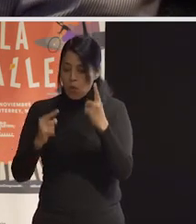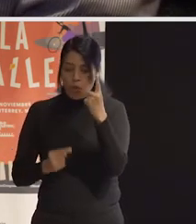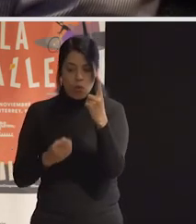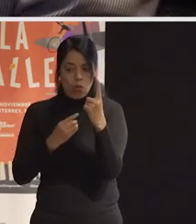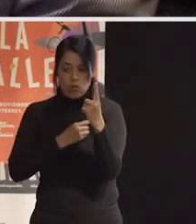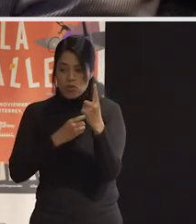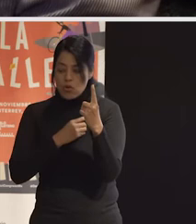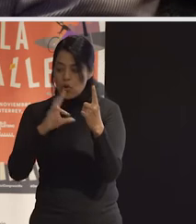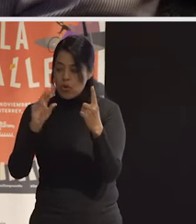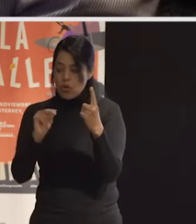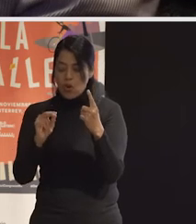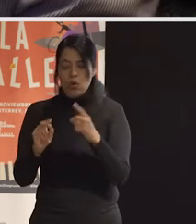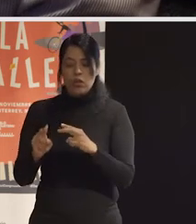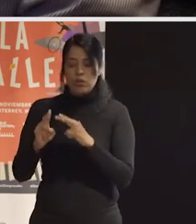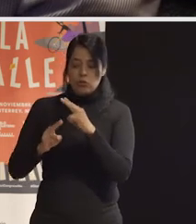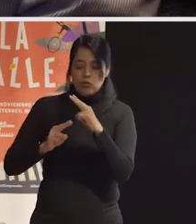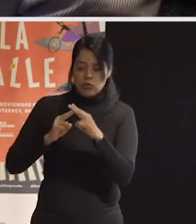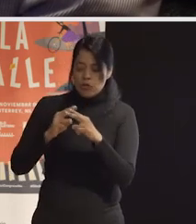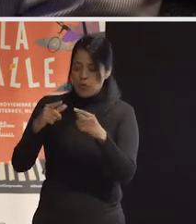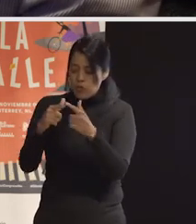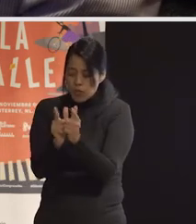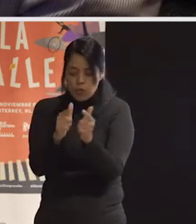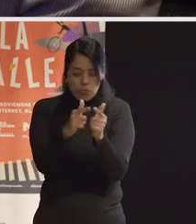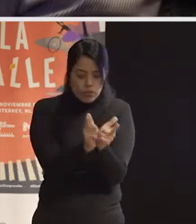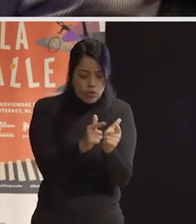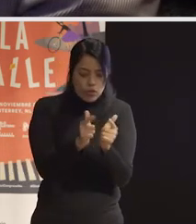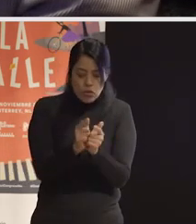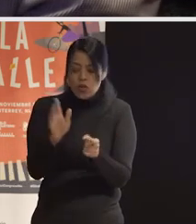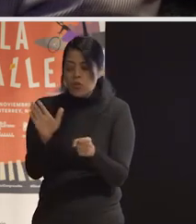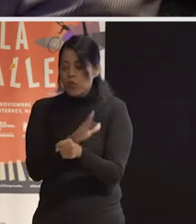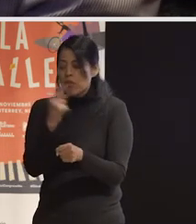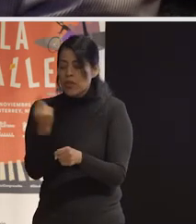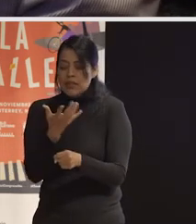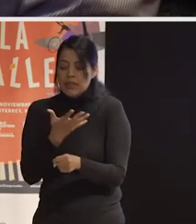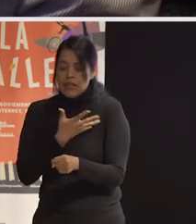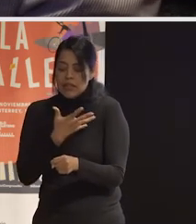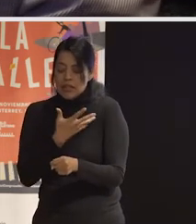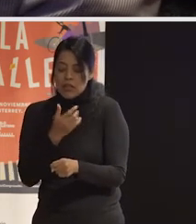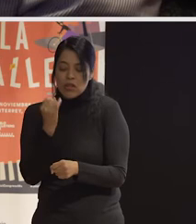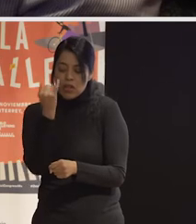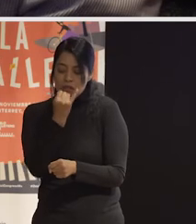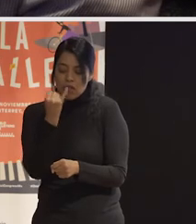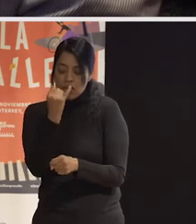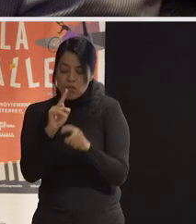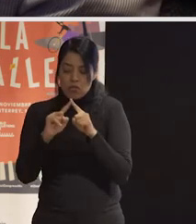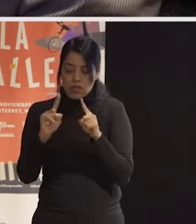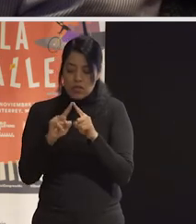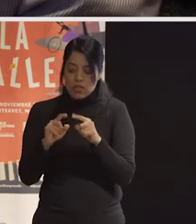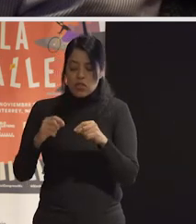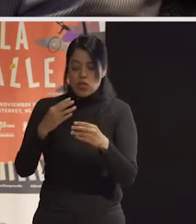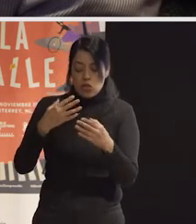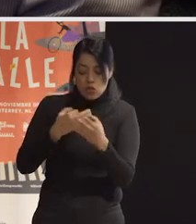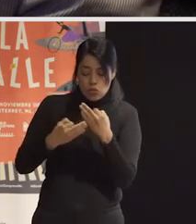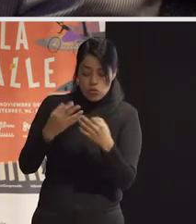cada cada grupo étnico es una nación porque tiene muy idioma entonces somos más fuertes y son